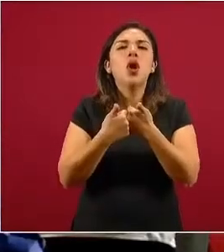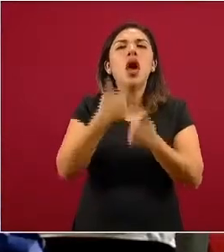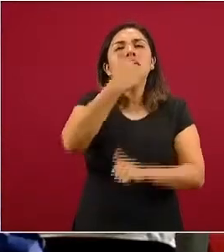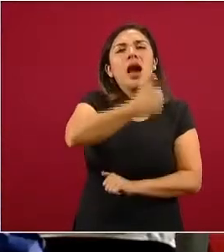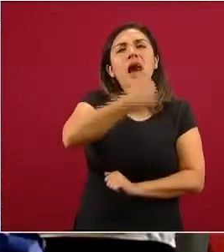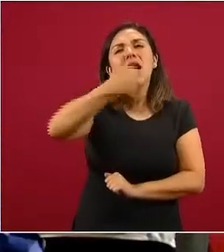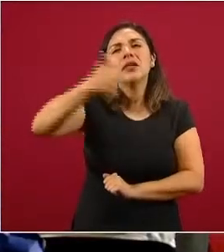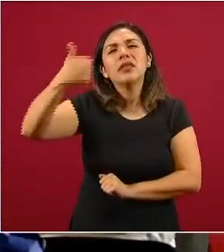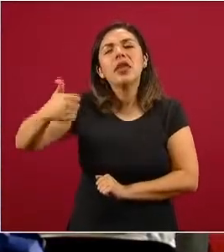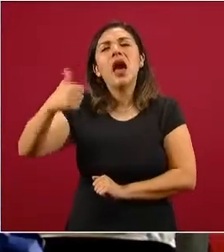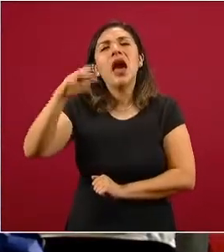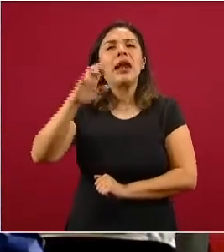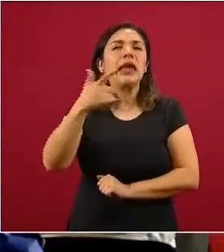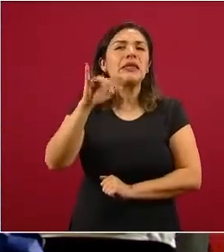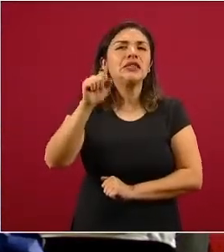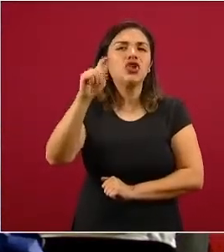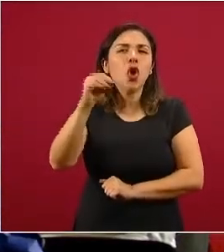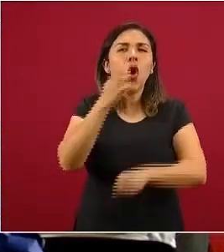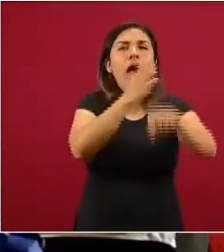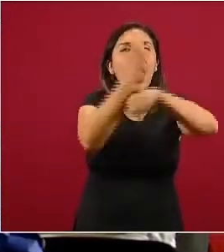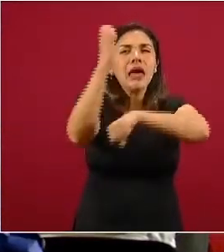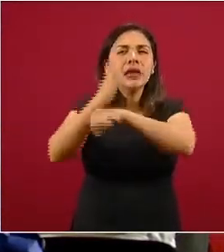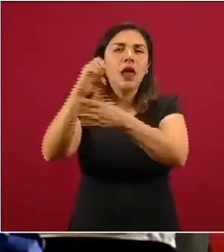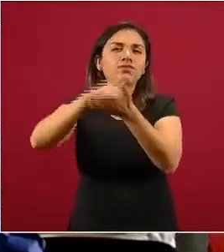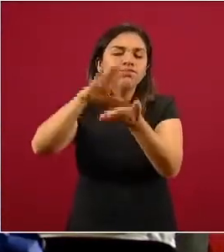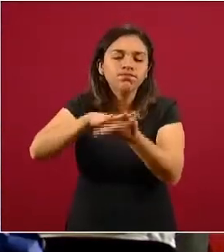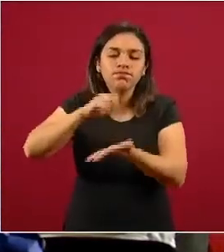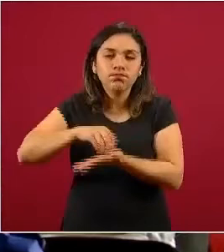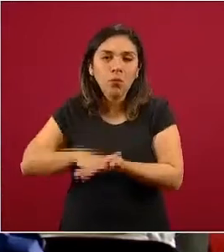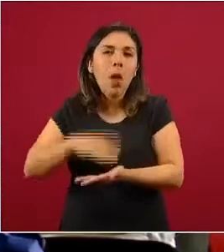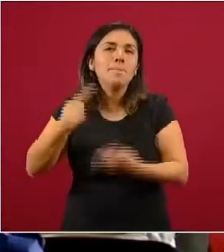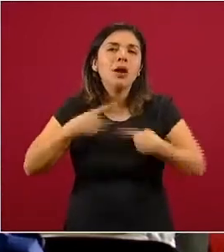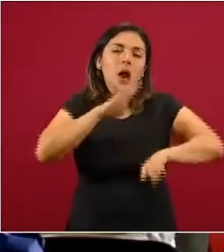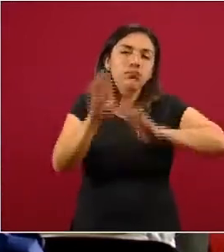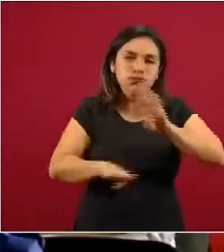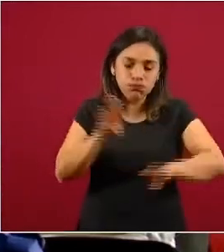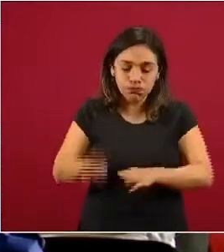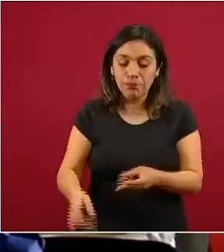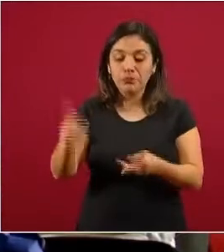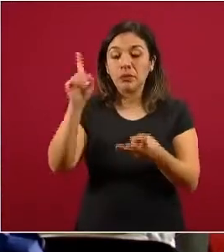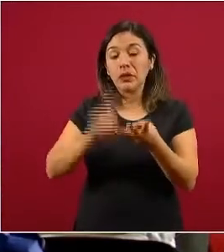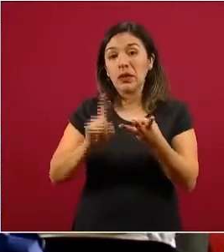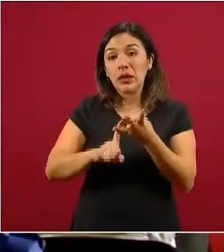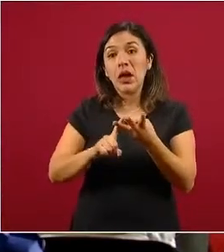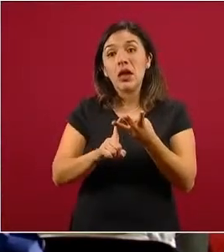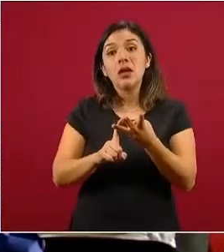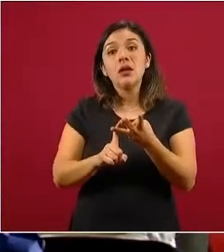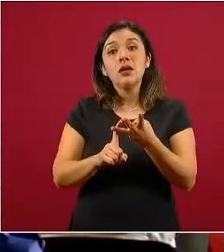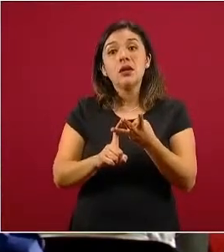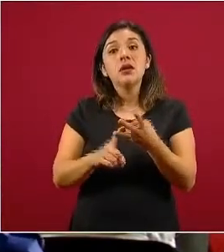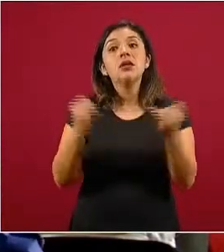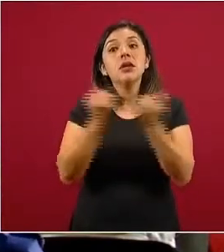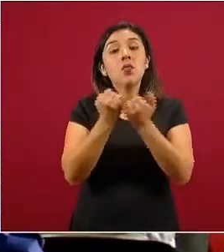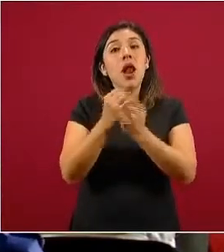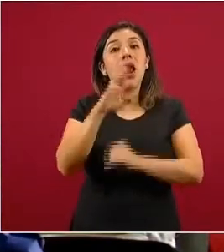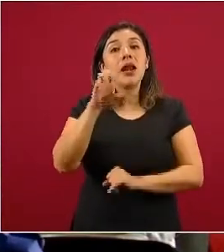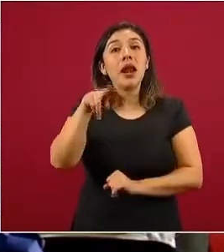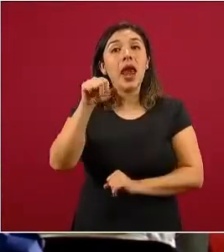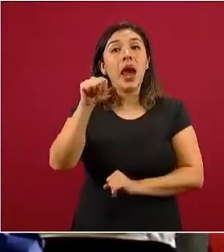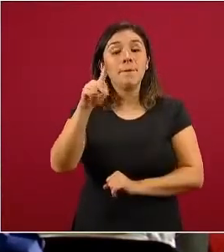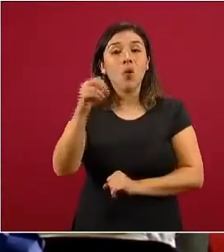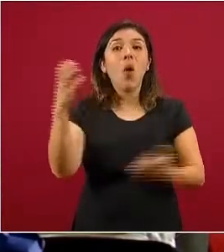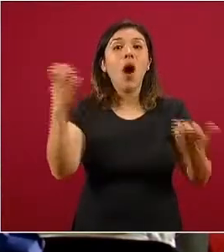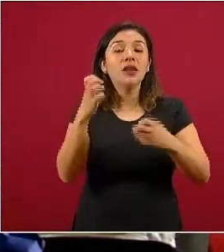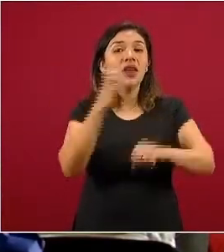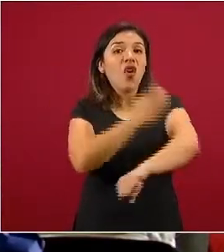unidad hospitalaria, y del certificado de defunción hay varias copias que tienen diferentes rutas. Esto es un mecanismo que se